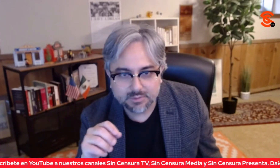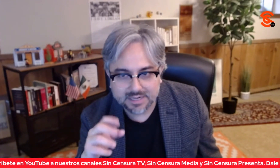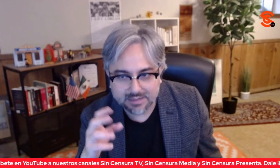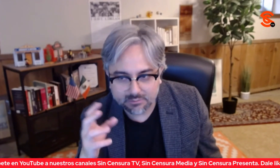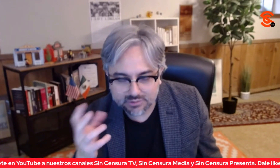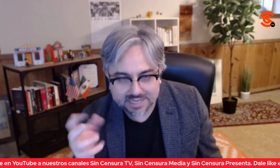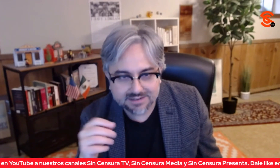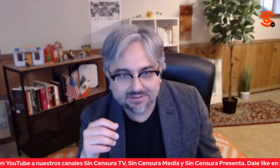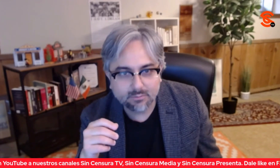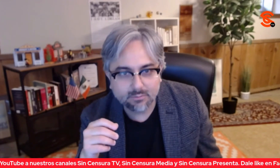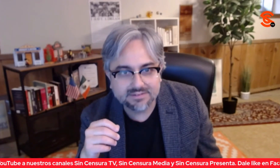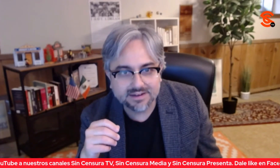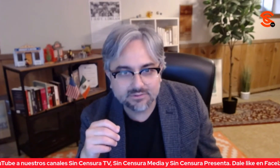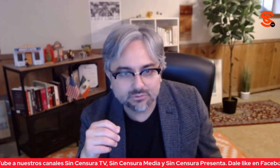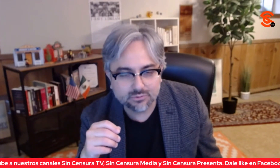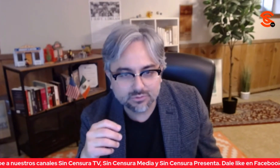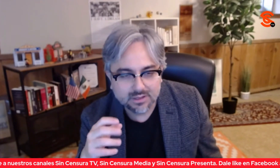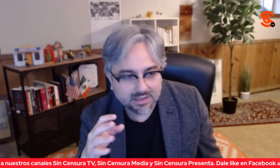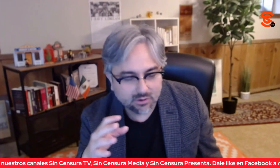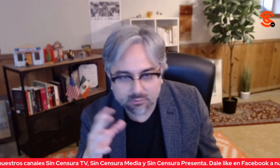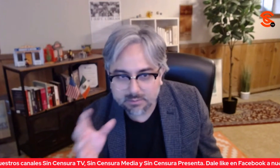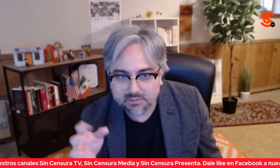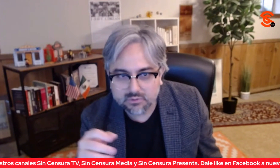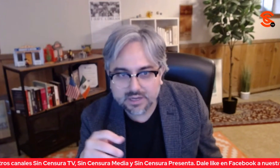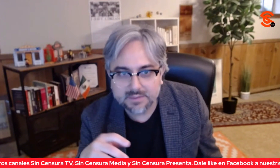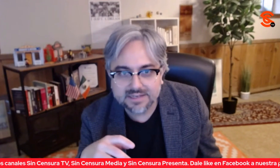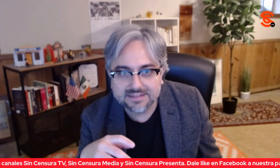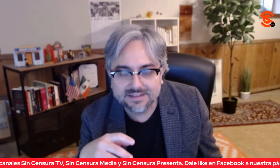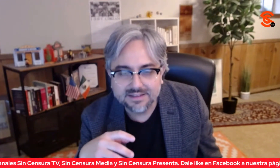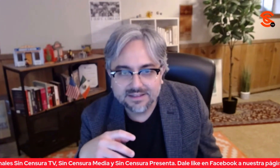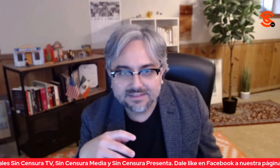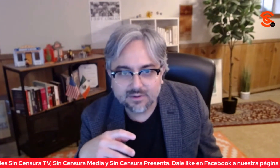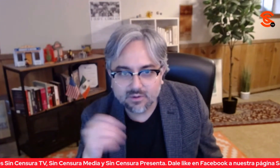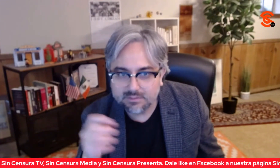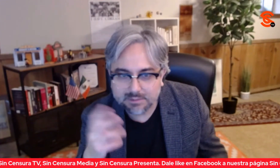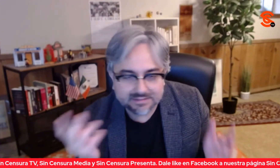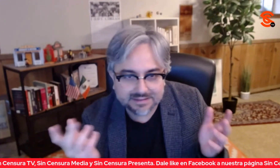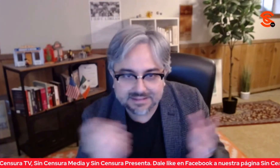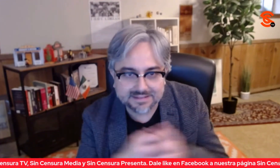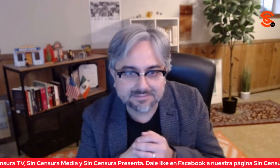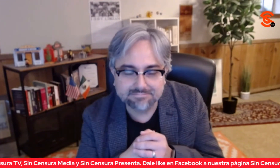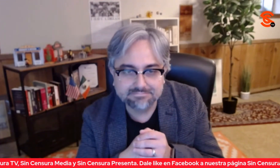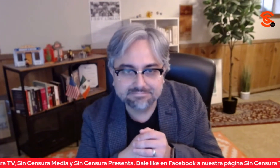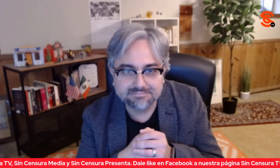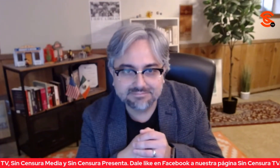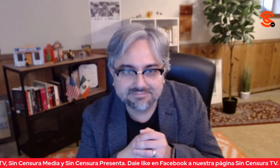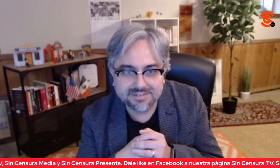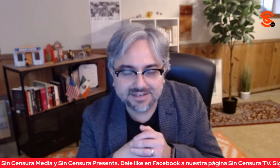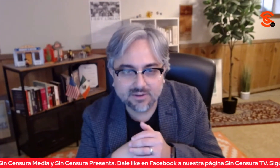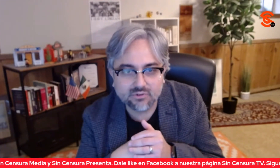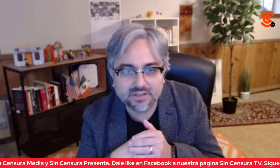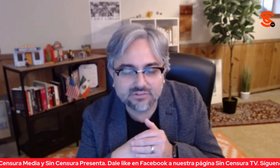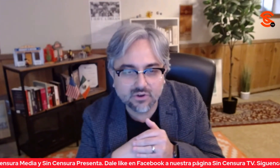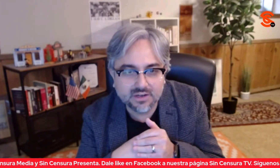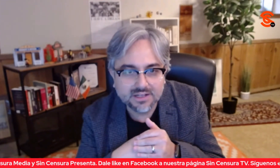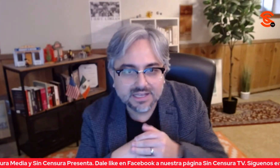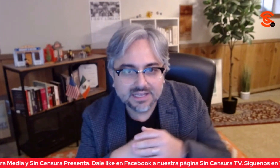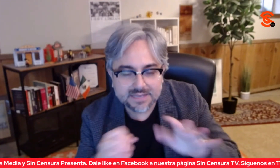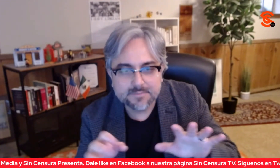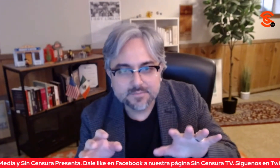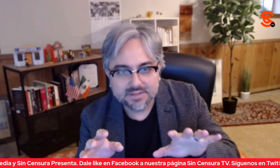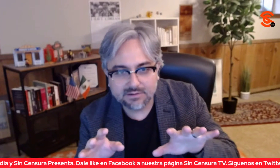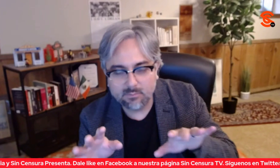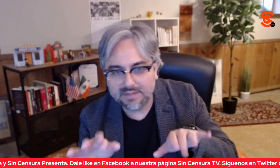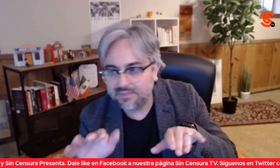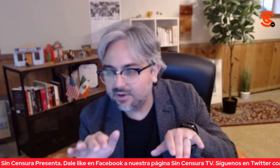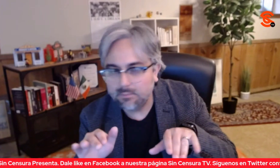pues para buscar convencer a los miembros de su gabinete de alguna especie de negociación.